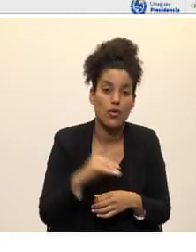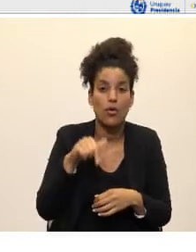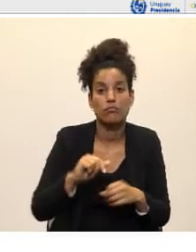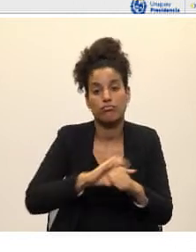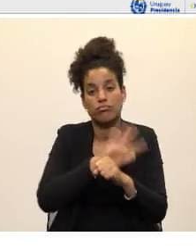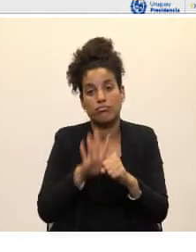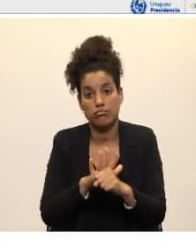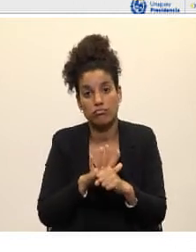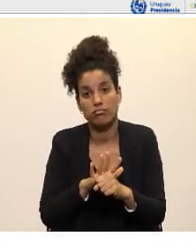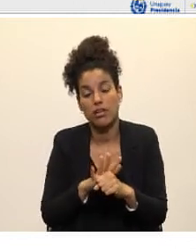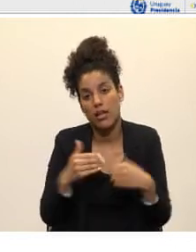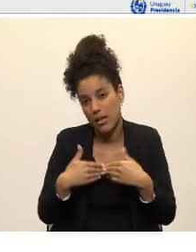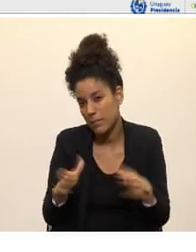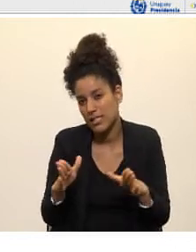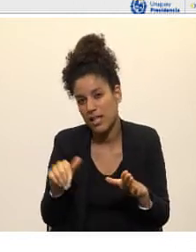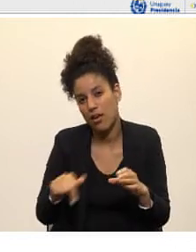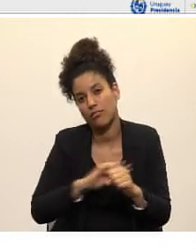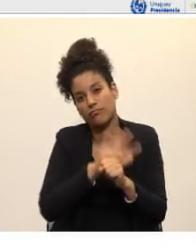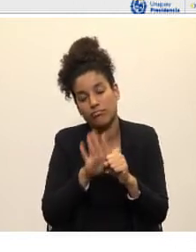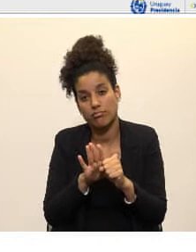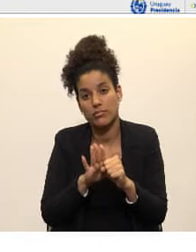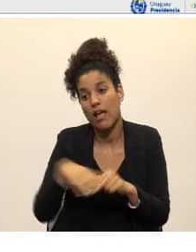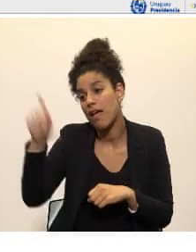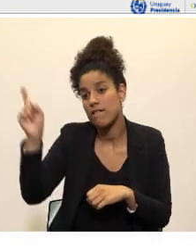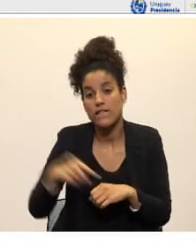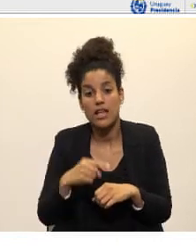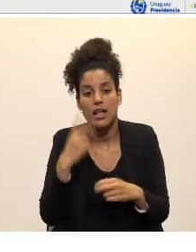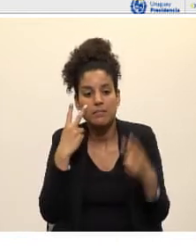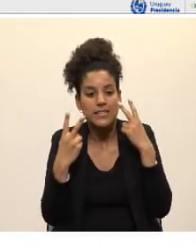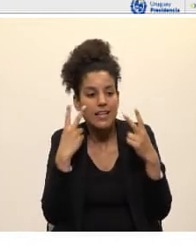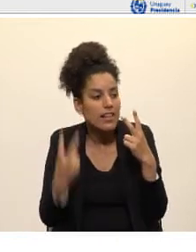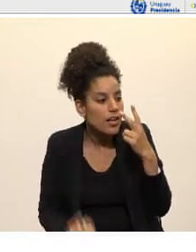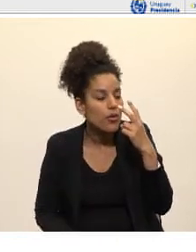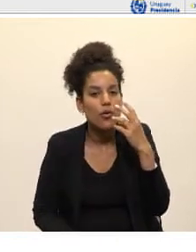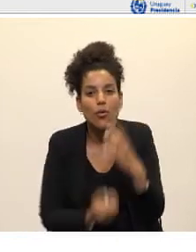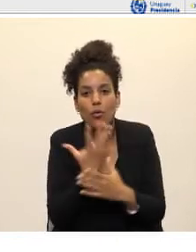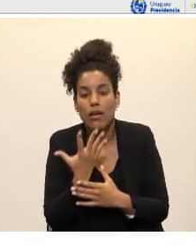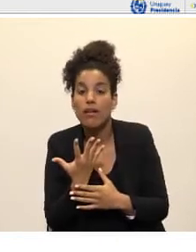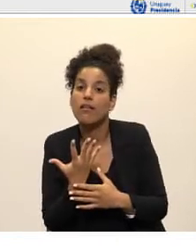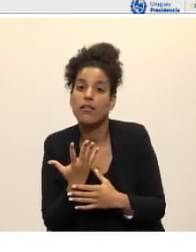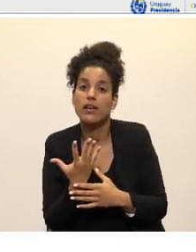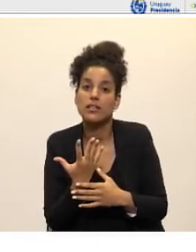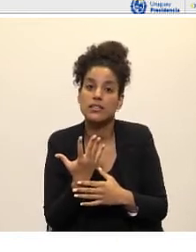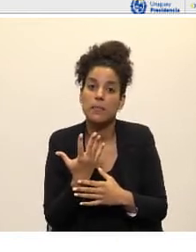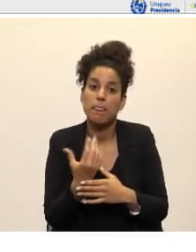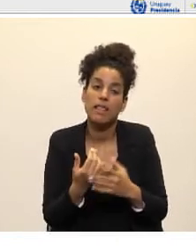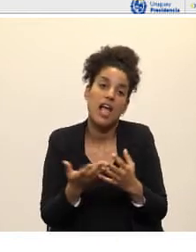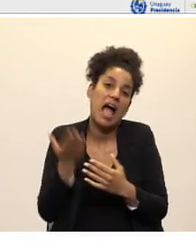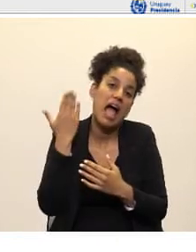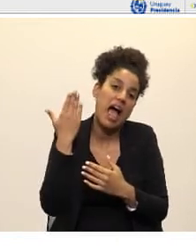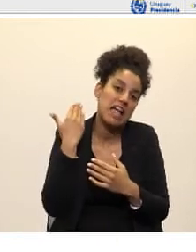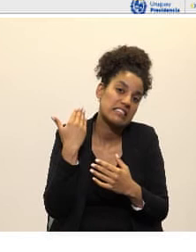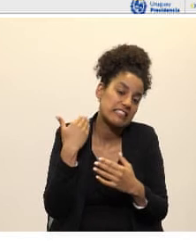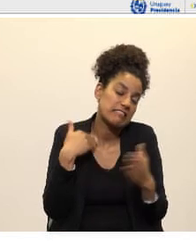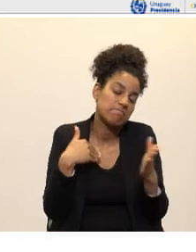pandemia y que sin ningún lugar a dudas traen miradas nuevas, miradas renovadas, miradas que a lo mejor no estaban tan